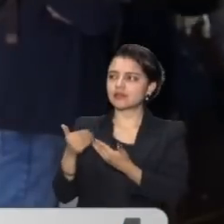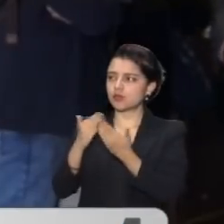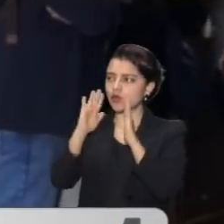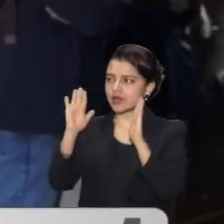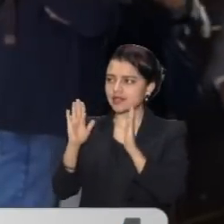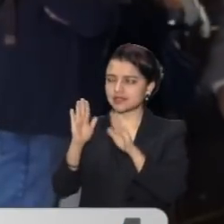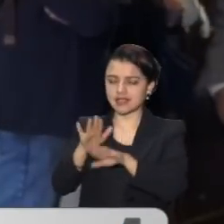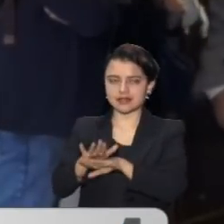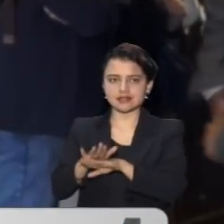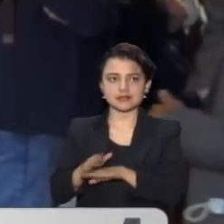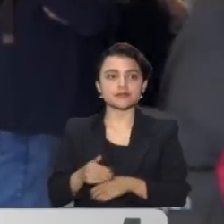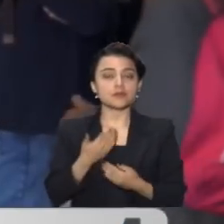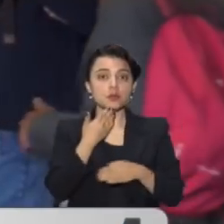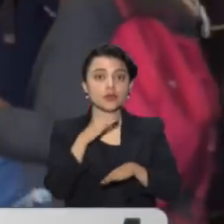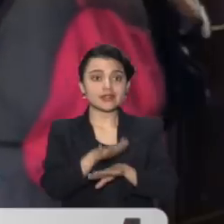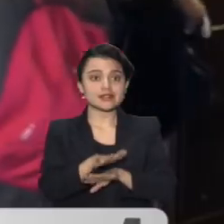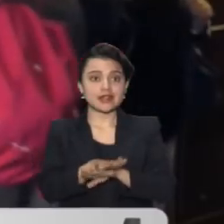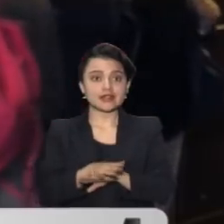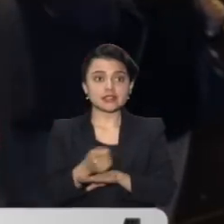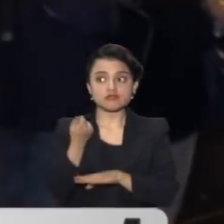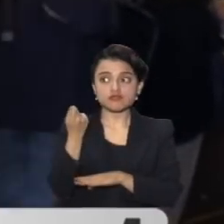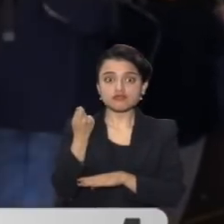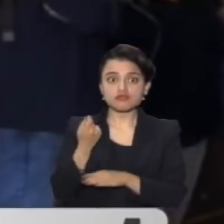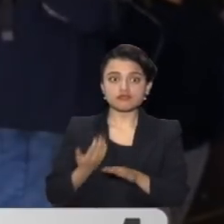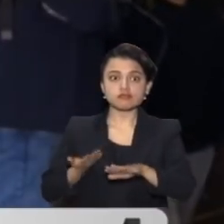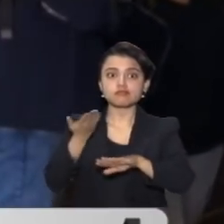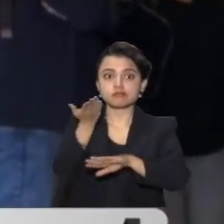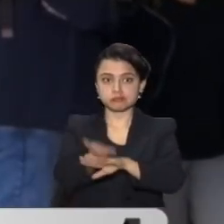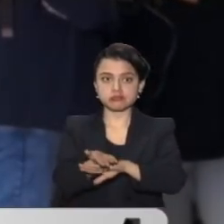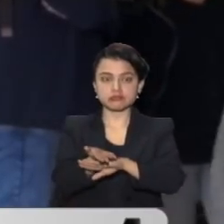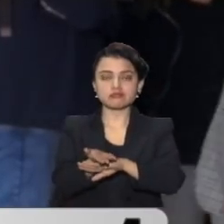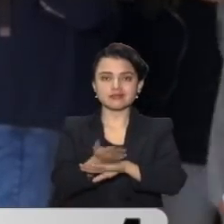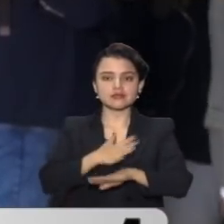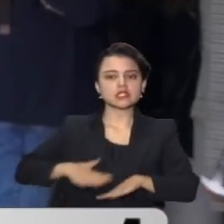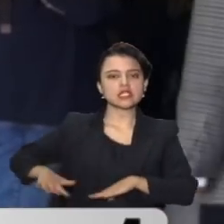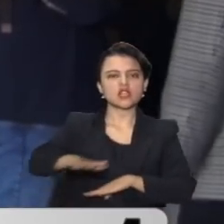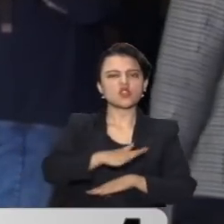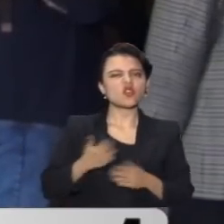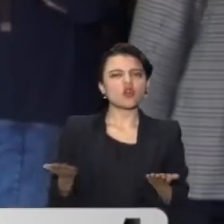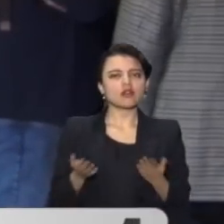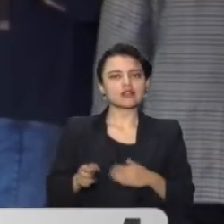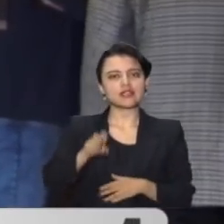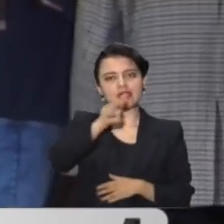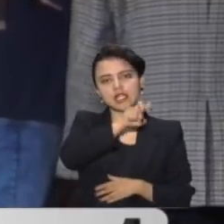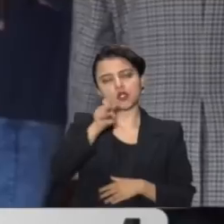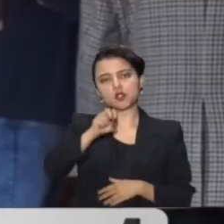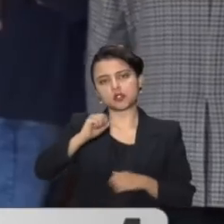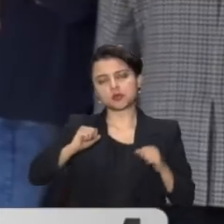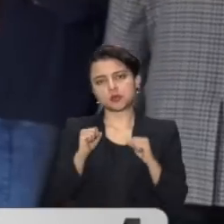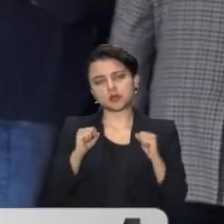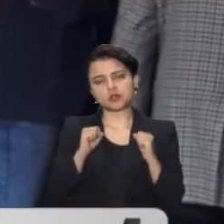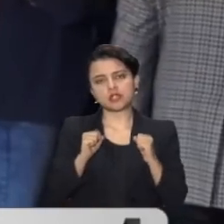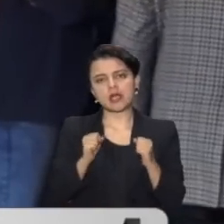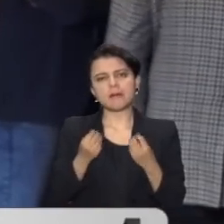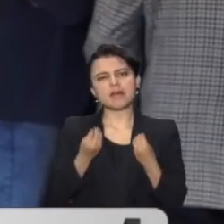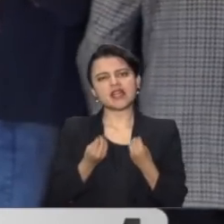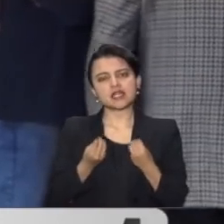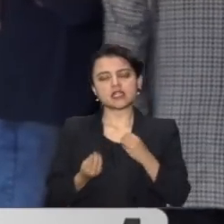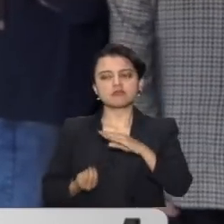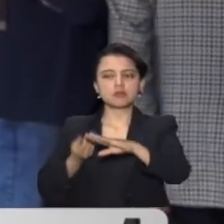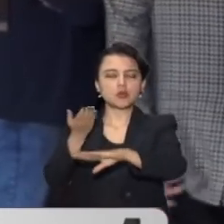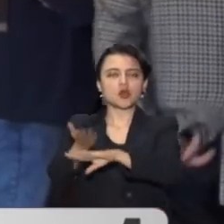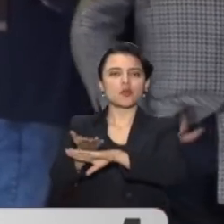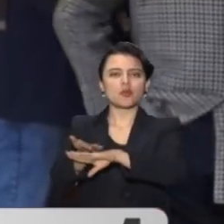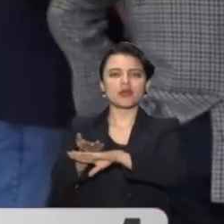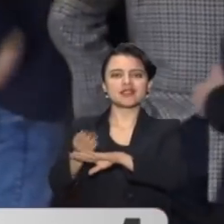Hola, ¿qué tal? Muy buenas tardes. Hace pocos minutos se presentó aquí en el norte de Bogotá la propuesta para renovar completamente el Estadio El Campín